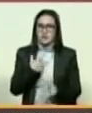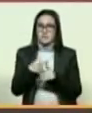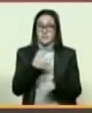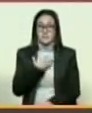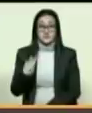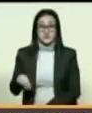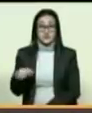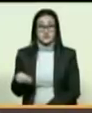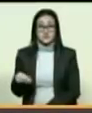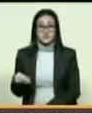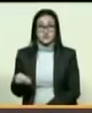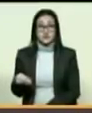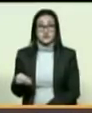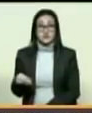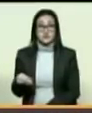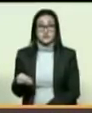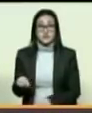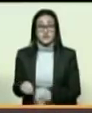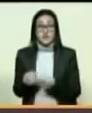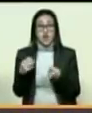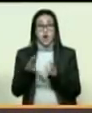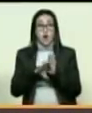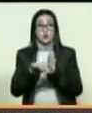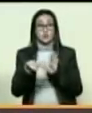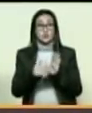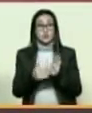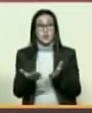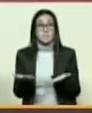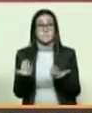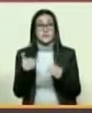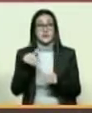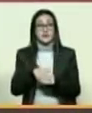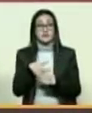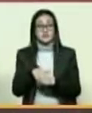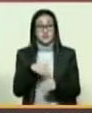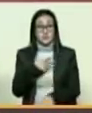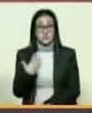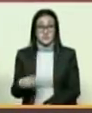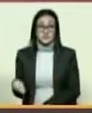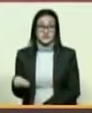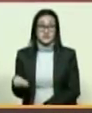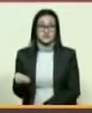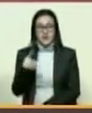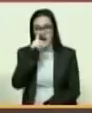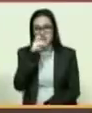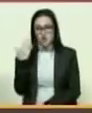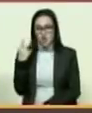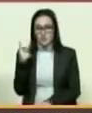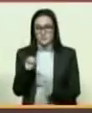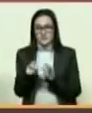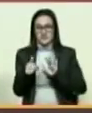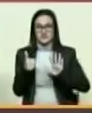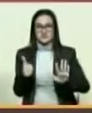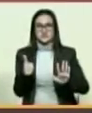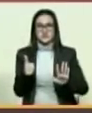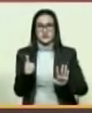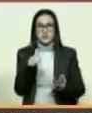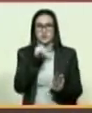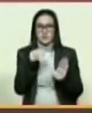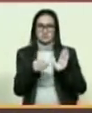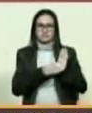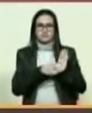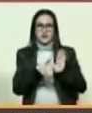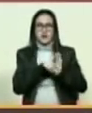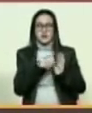presidencial. Incluso, violando la Constitución, exigían elecciones presidenciales en el año 2016, cuando no estaba establecido, porque